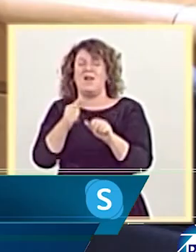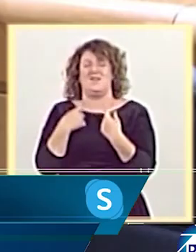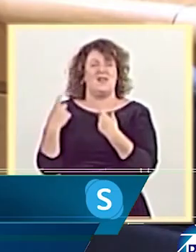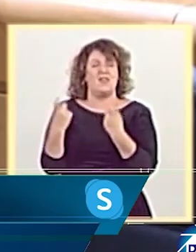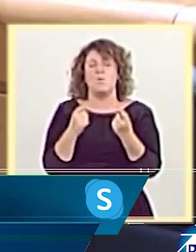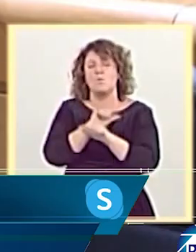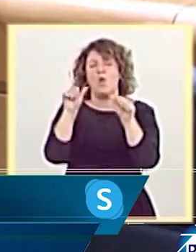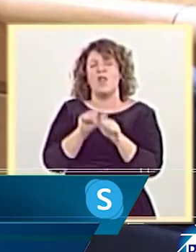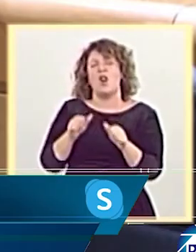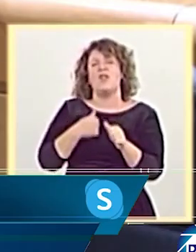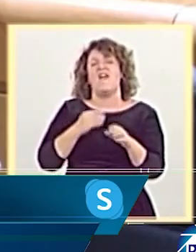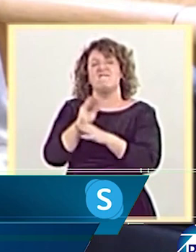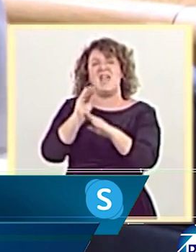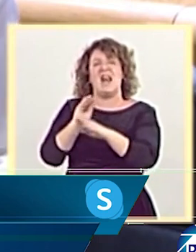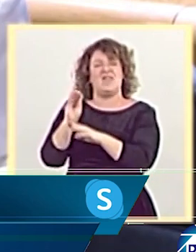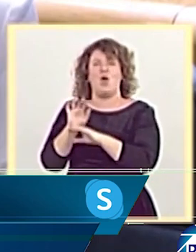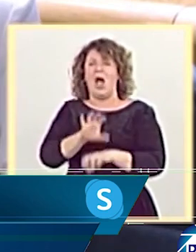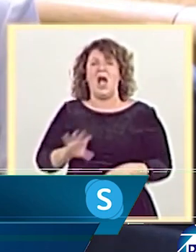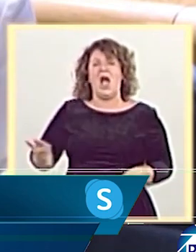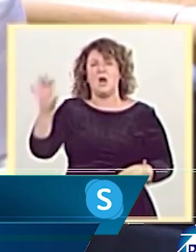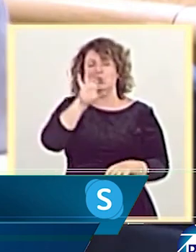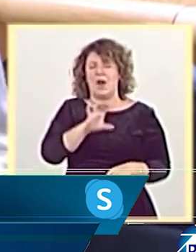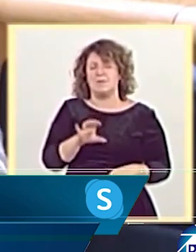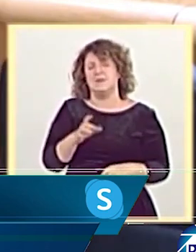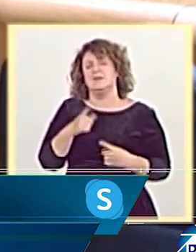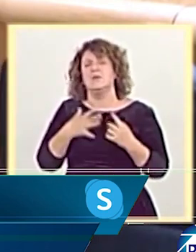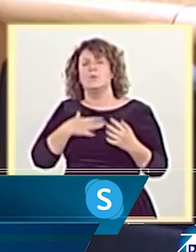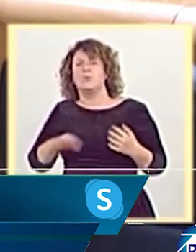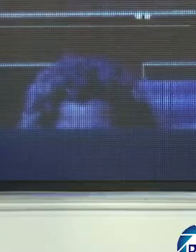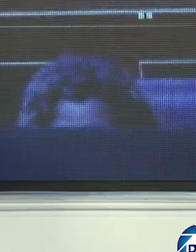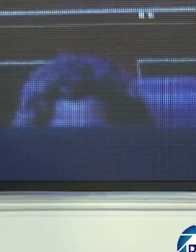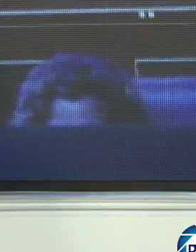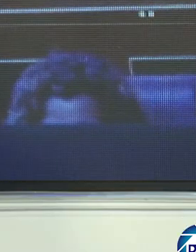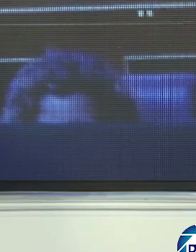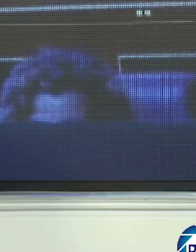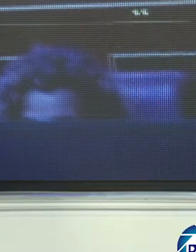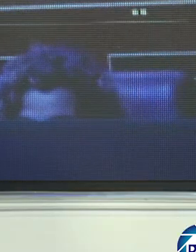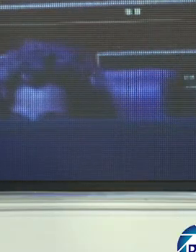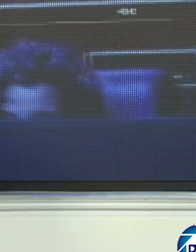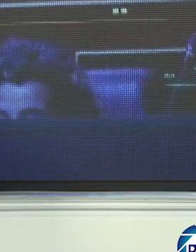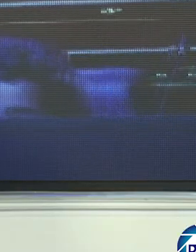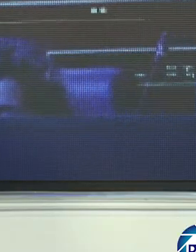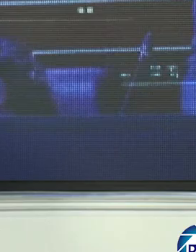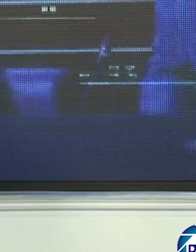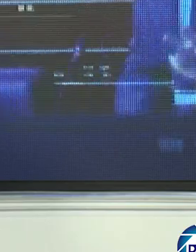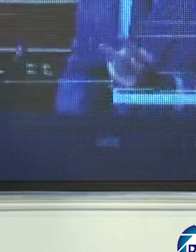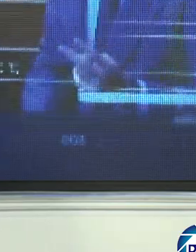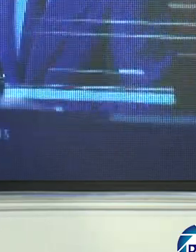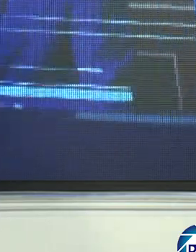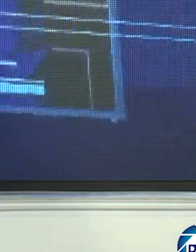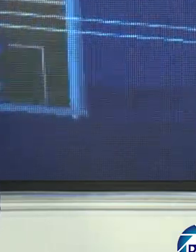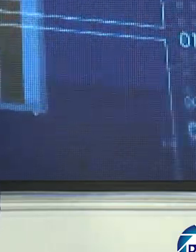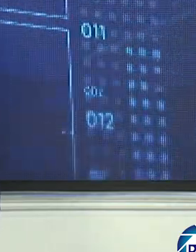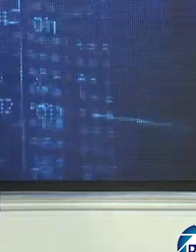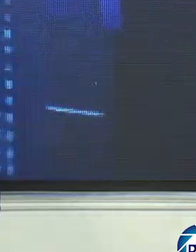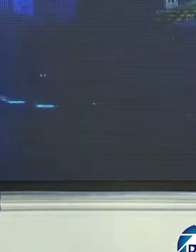informes. Bueno. Y Escribá era el listo. Pues ya veo. Ya, si Escribá, que era el listo, no